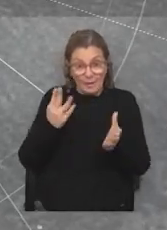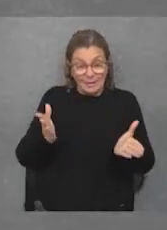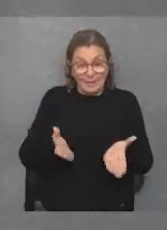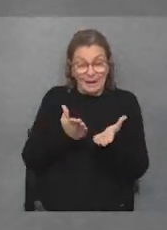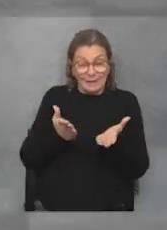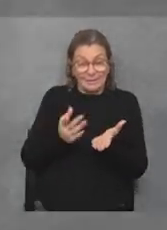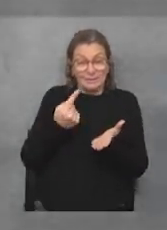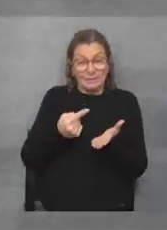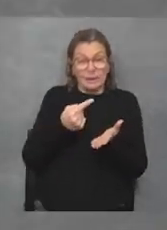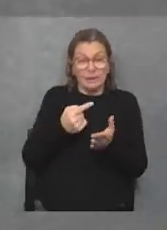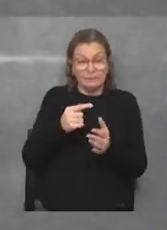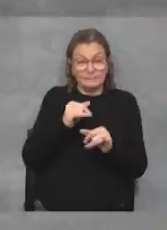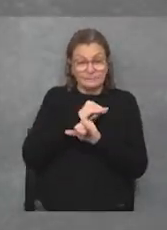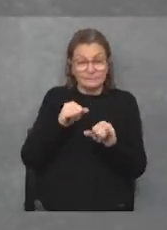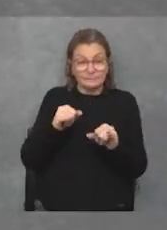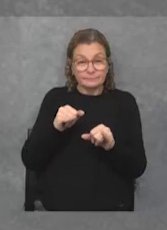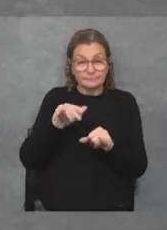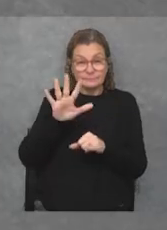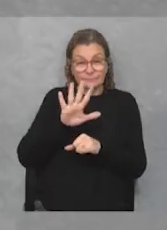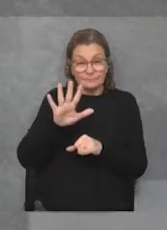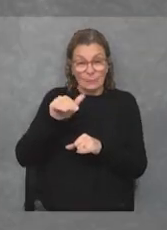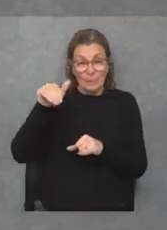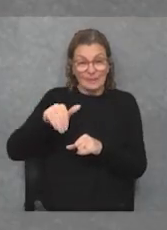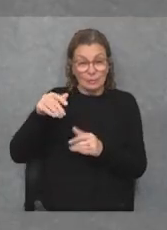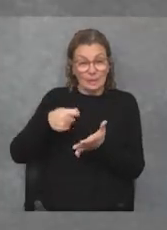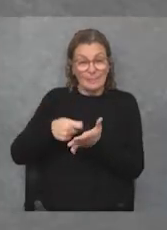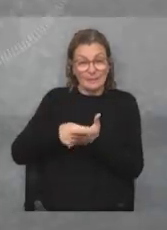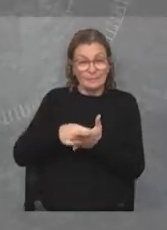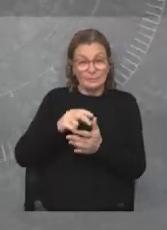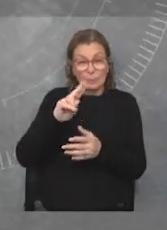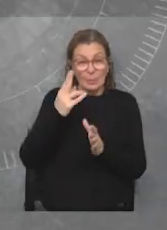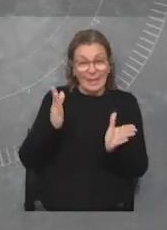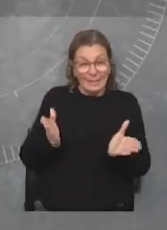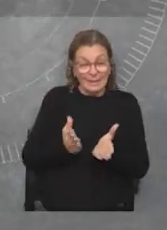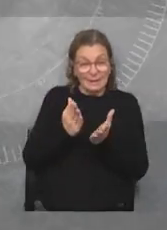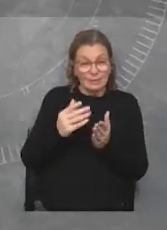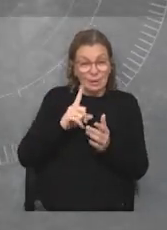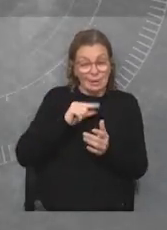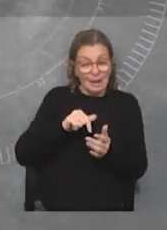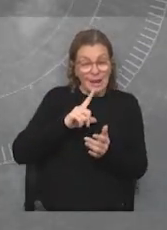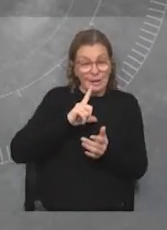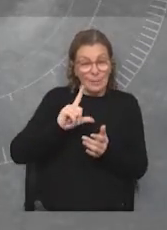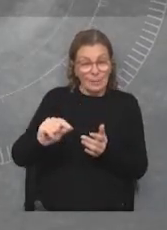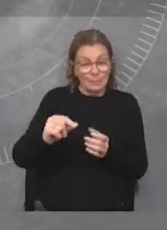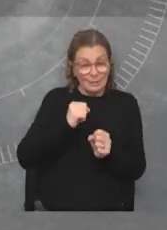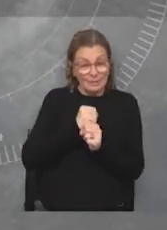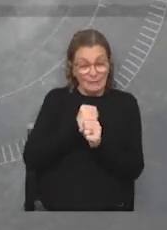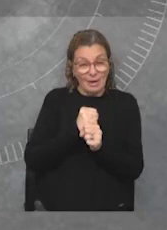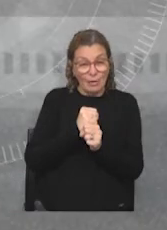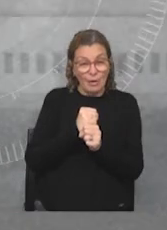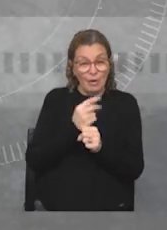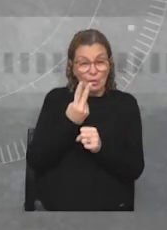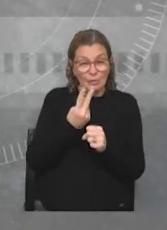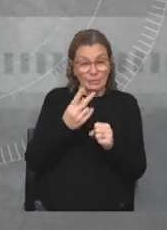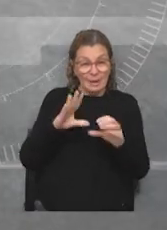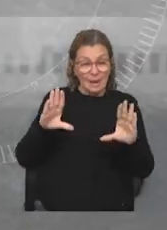delante y que terminó facturando 55 millones de pesos Uruguay adelante tuvo a lo largo de su funcionamiento tuvo dos